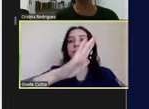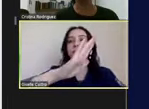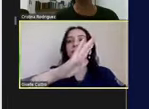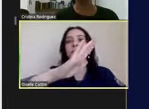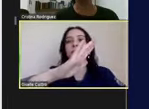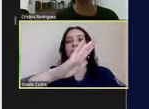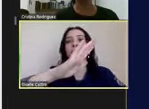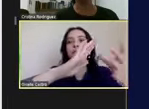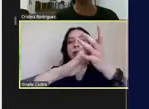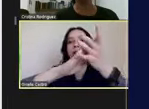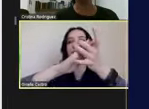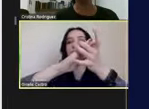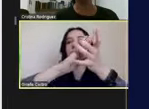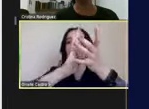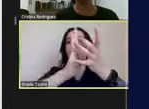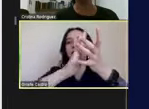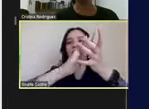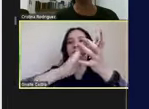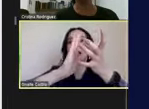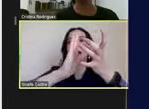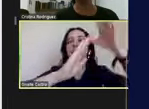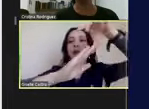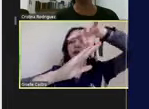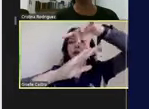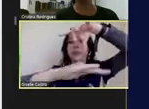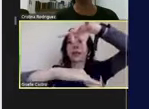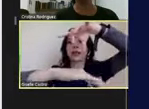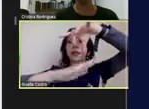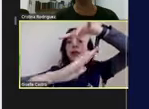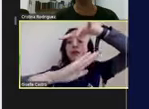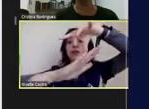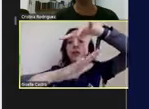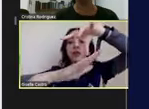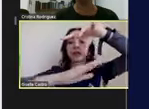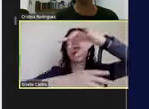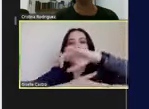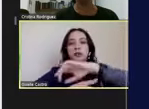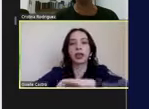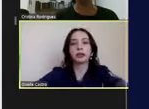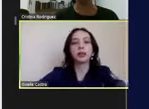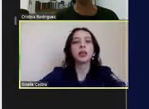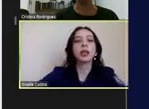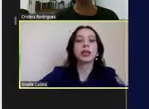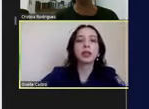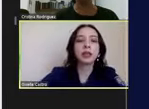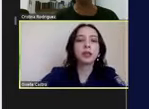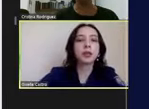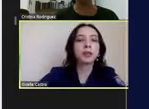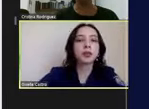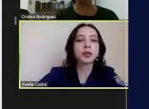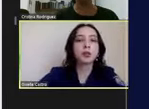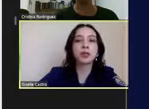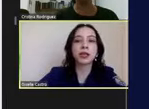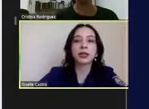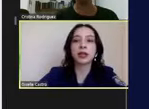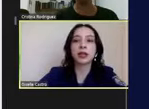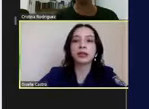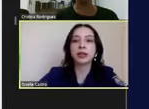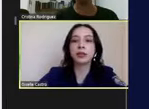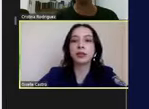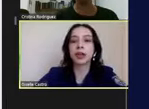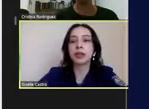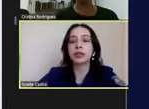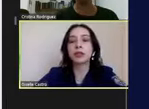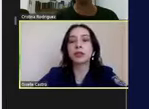esto, entonces nosotros ponemos la liga aquí, jale o hacia abajo y hacia los lados. Y también podemos